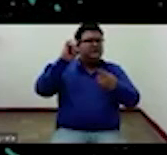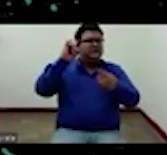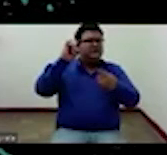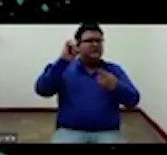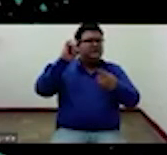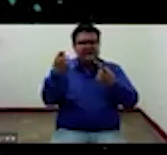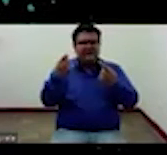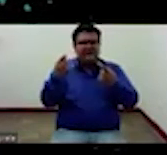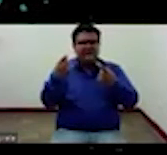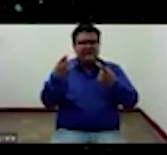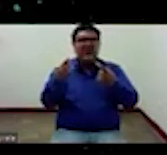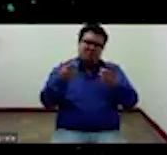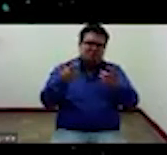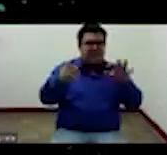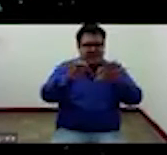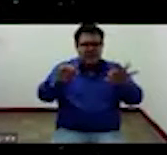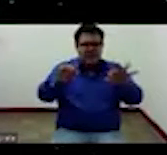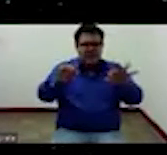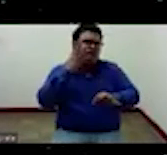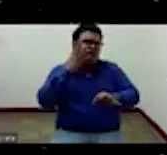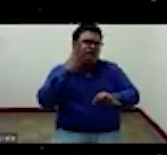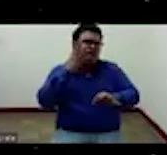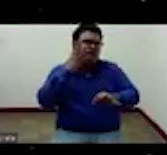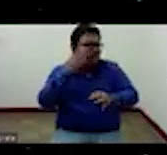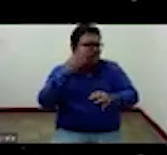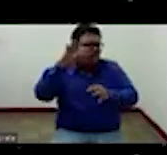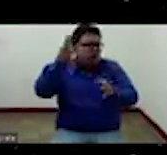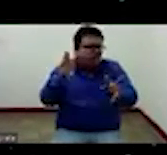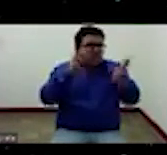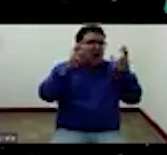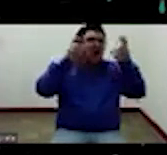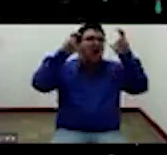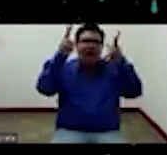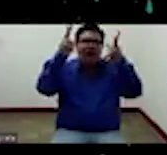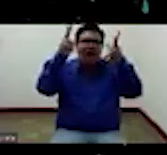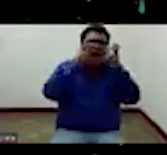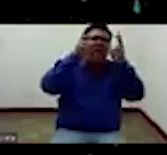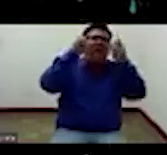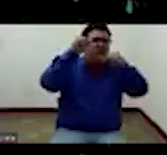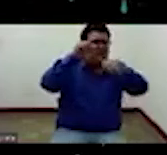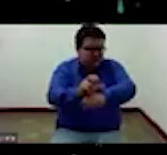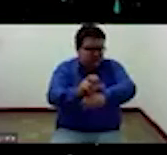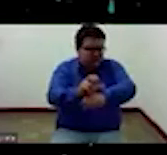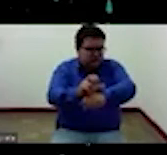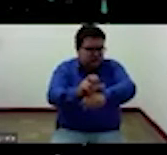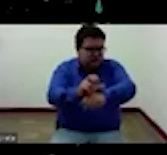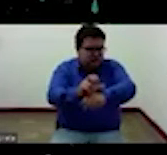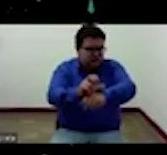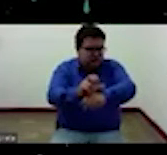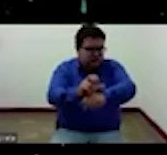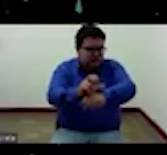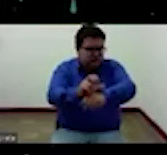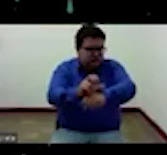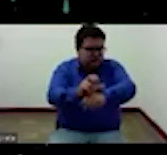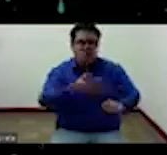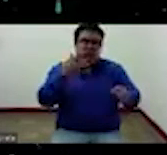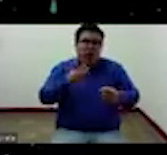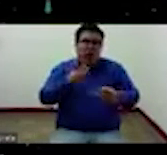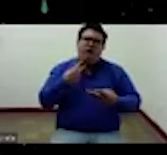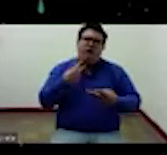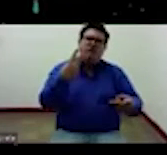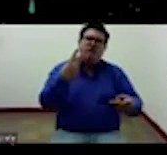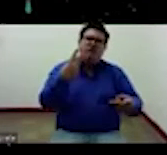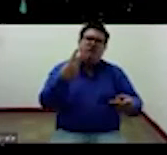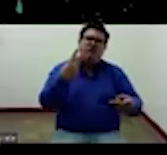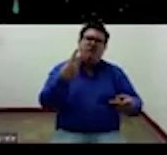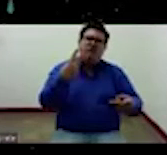la experiencia sensorial. O sea, al ruido máximo o al silencio máximo. O sea, jugar un poco, llevar